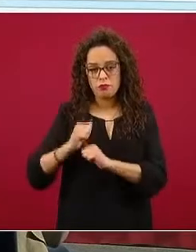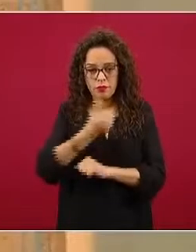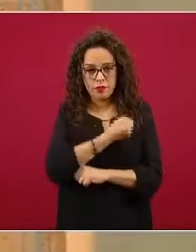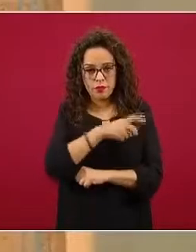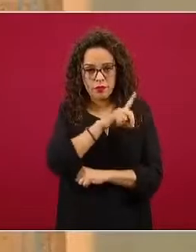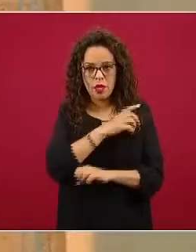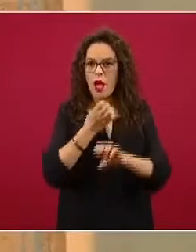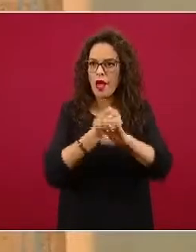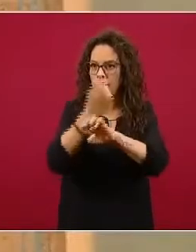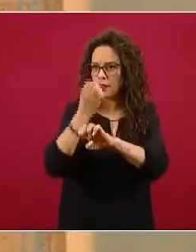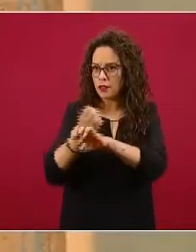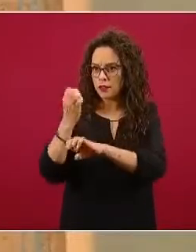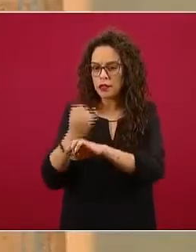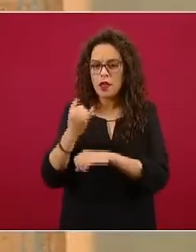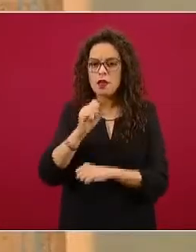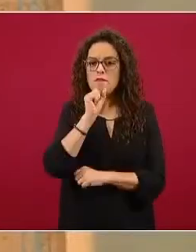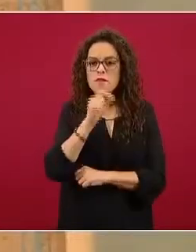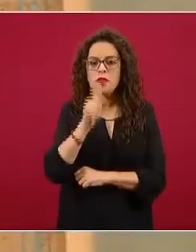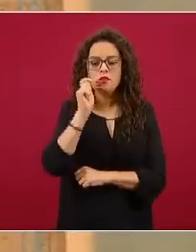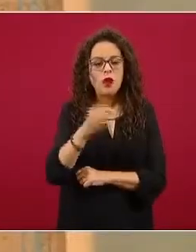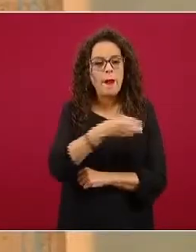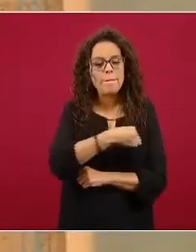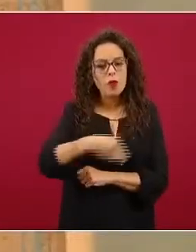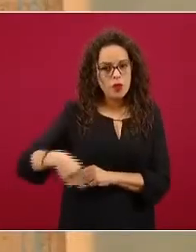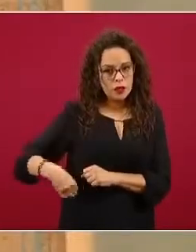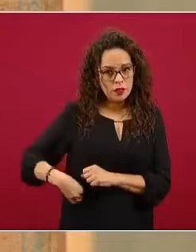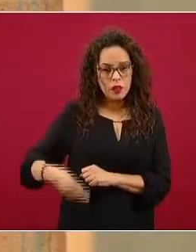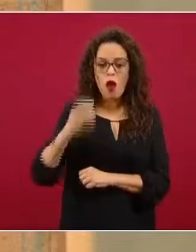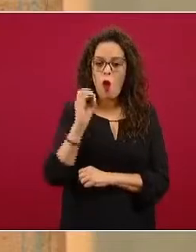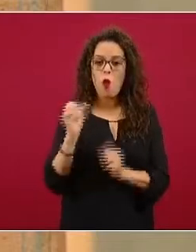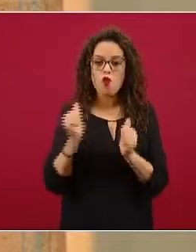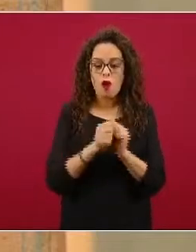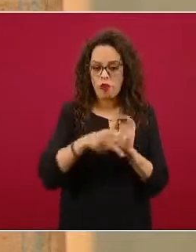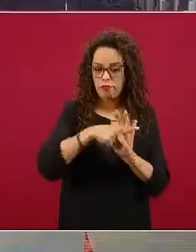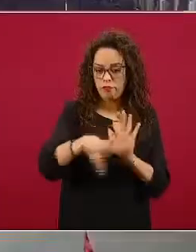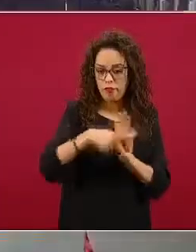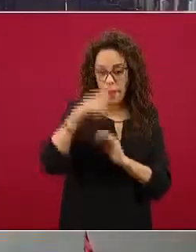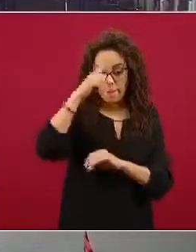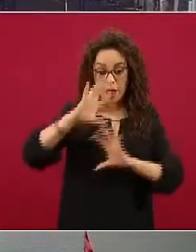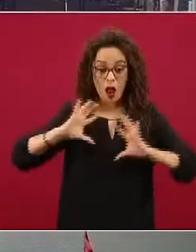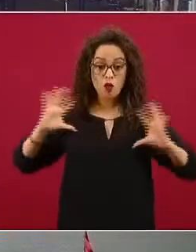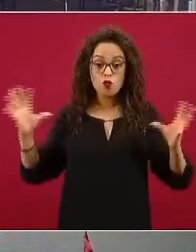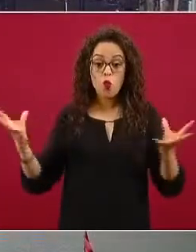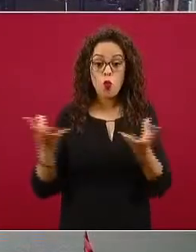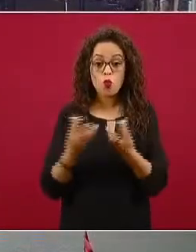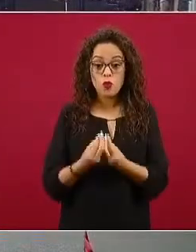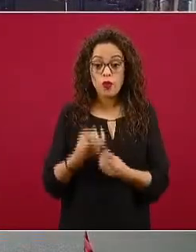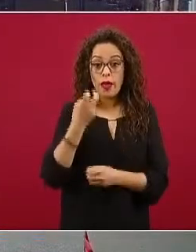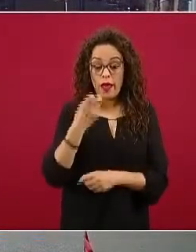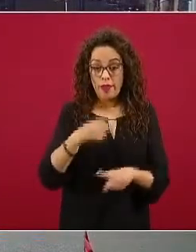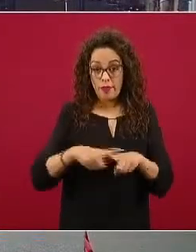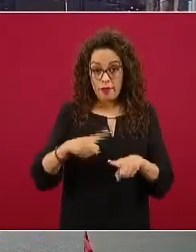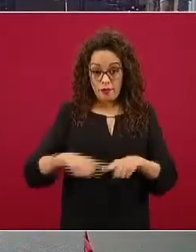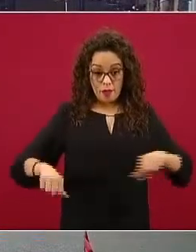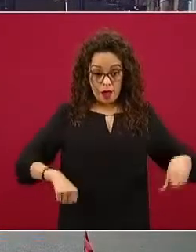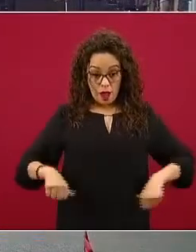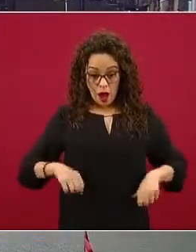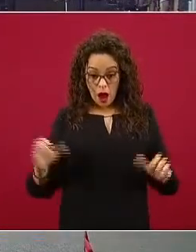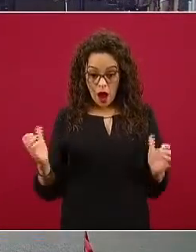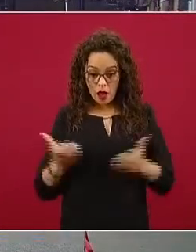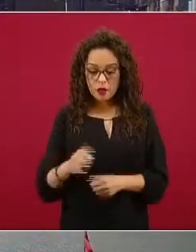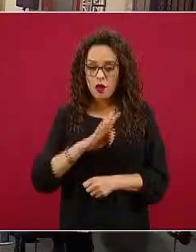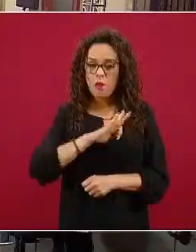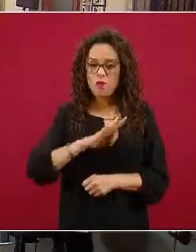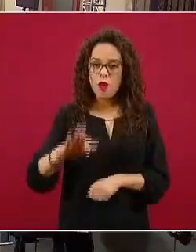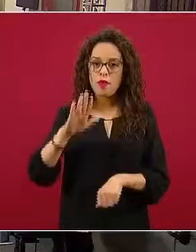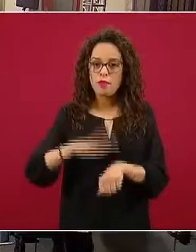como en los niveles municipales, para que todos juntos, a través de la implementación de estas acciones, podamos contribuir